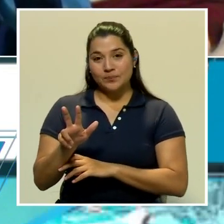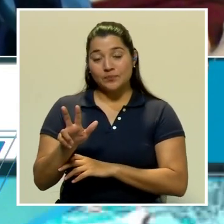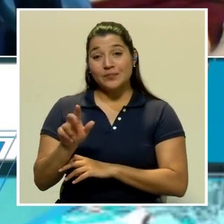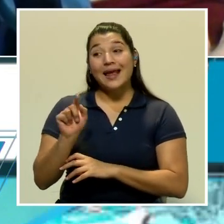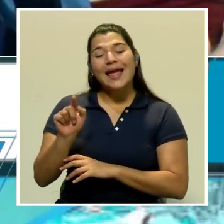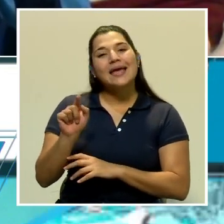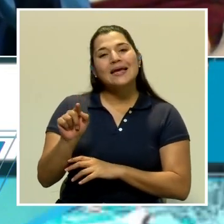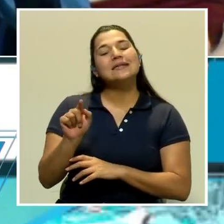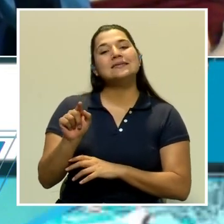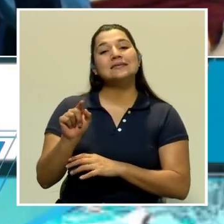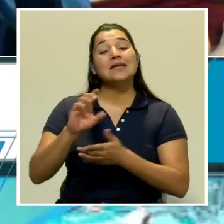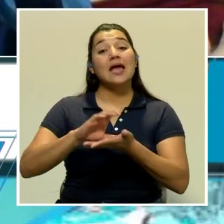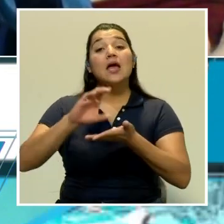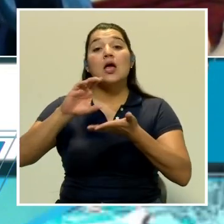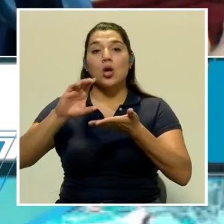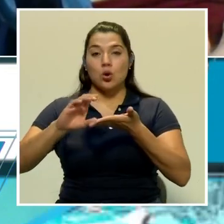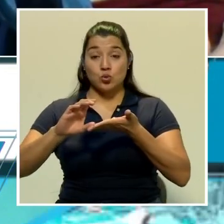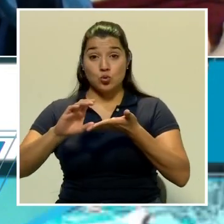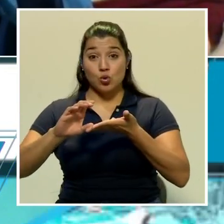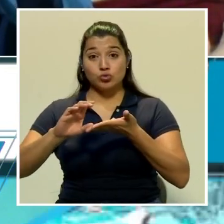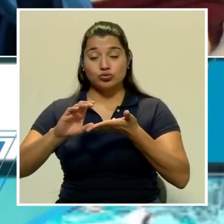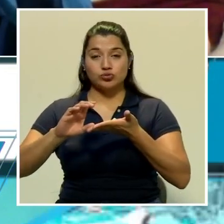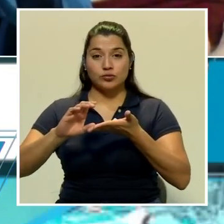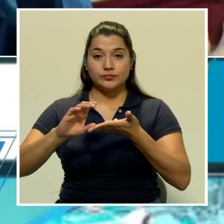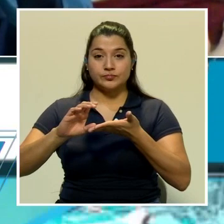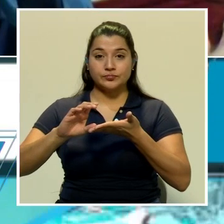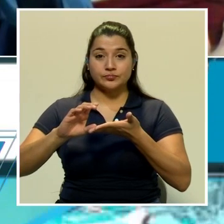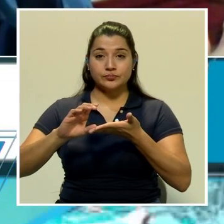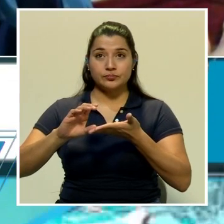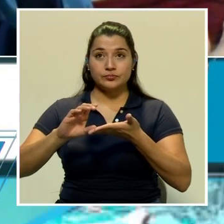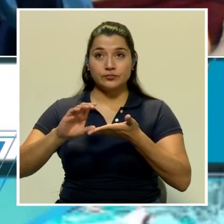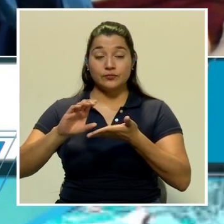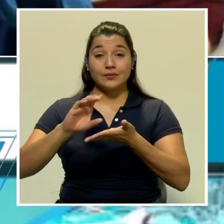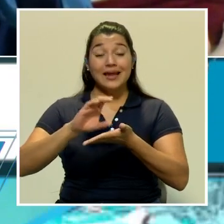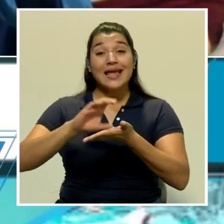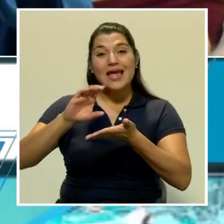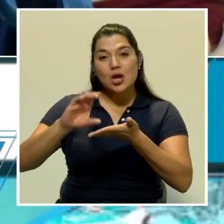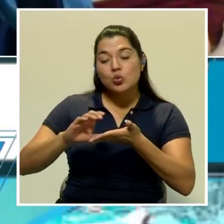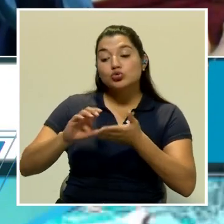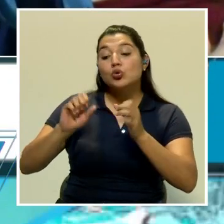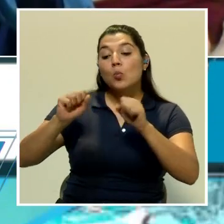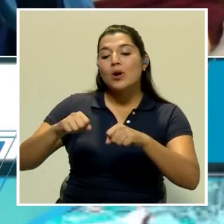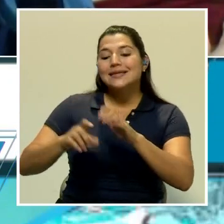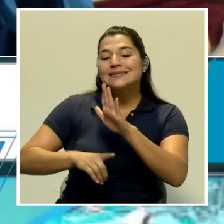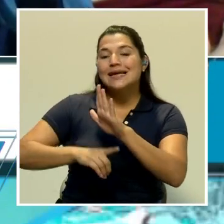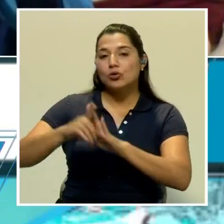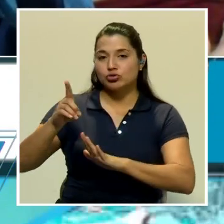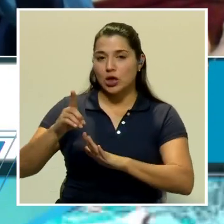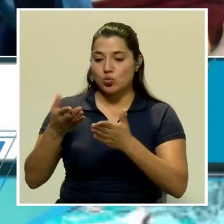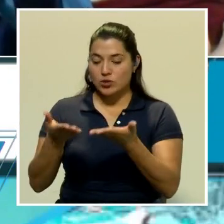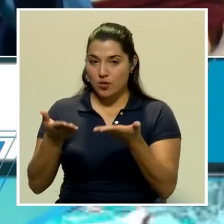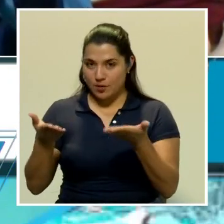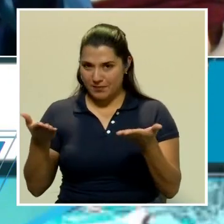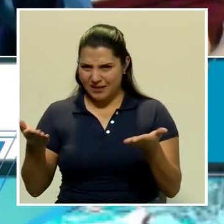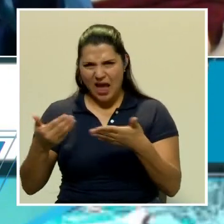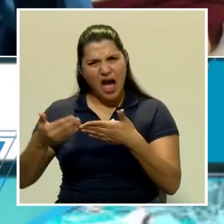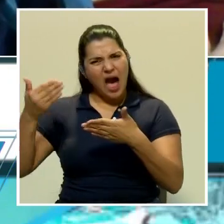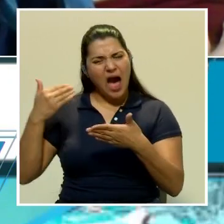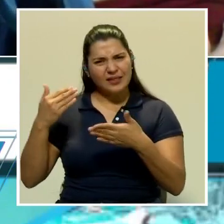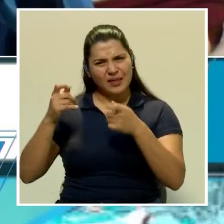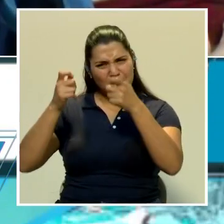una herramienta pedagógica a los docentes para desarrollar lo que hemos denominado la guía de trabajo autónomo. Antes los